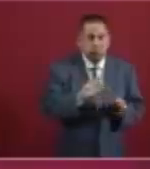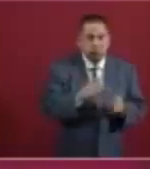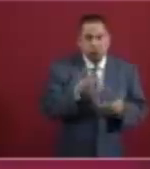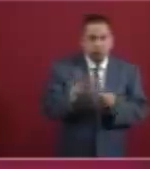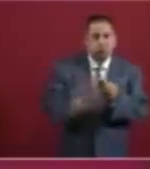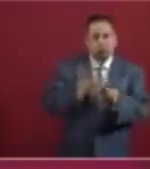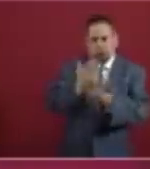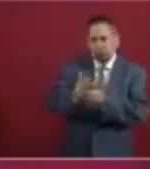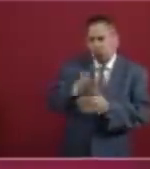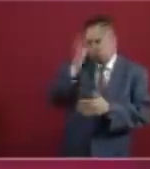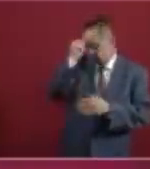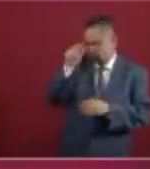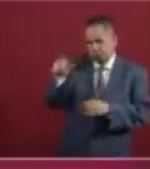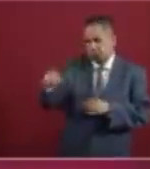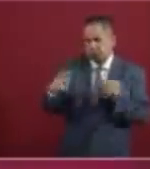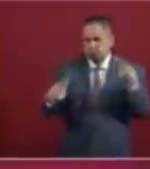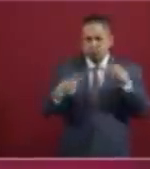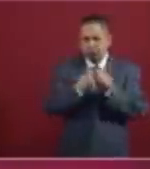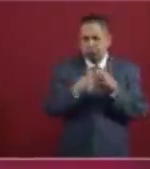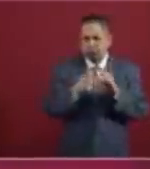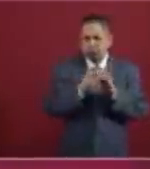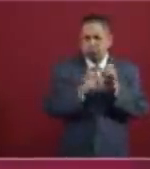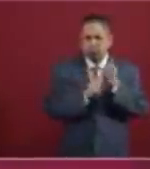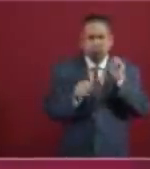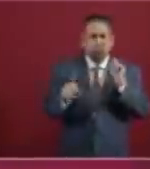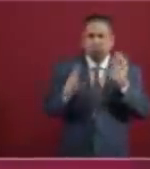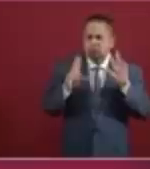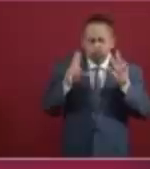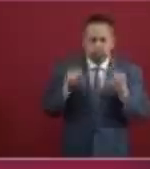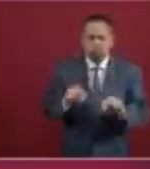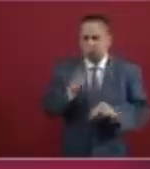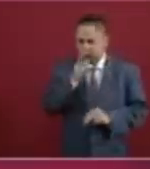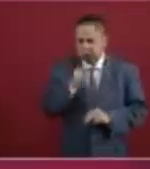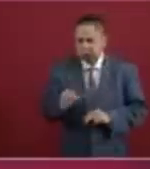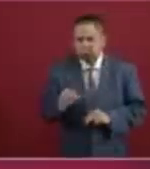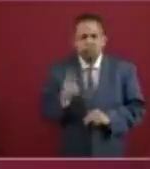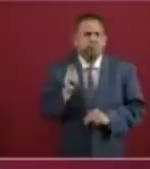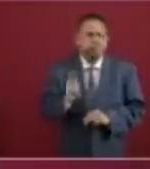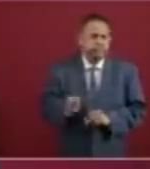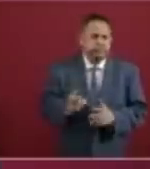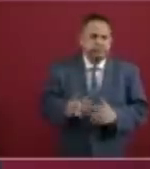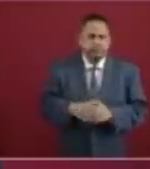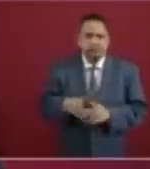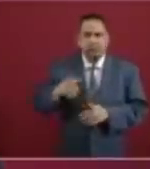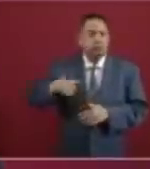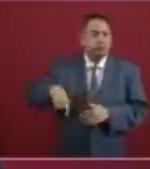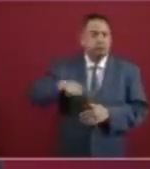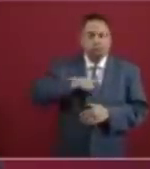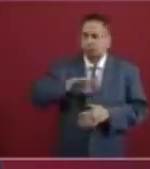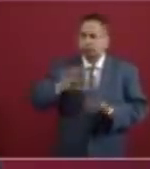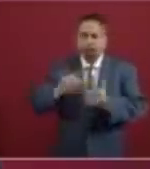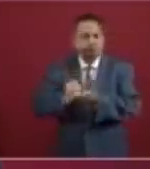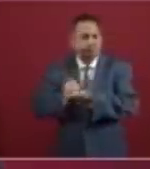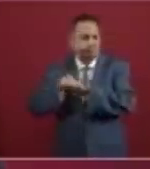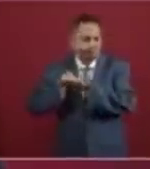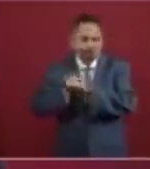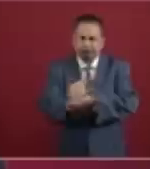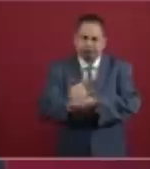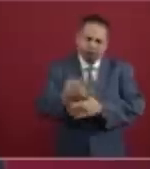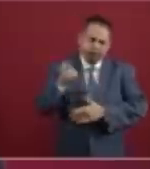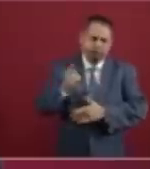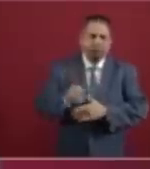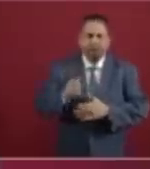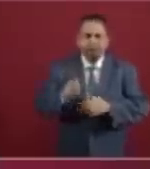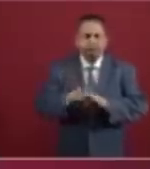presentaron una controversia en contra de la decisión que tomamos